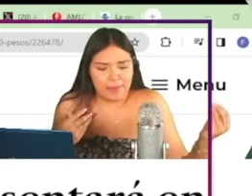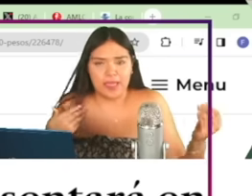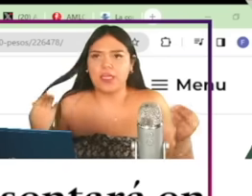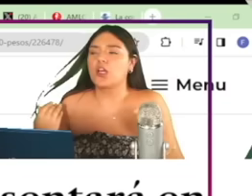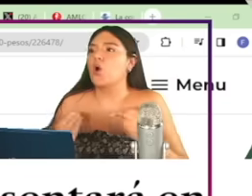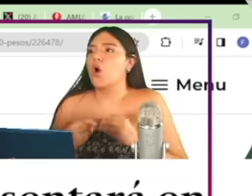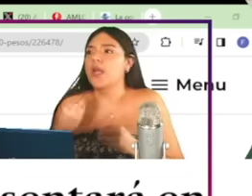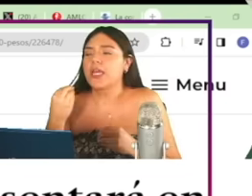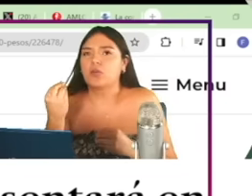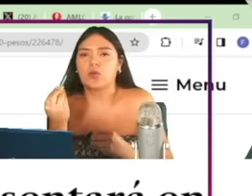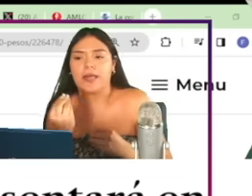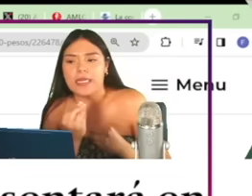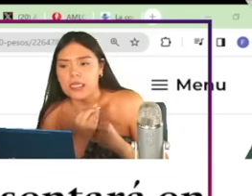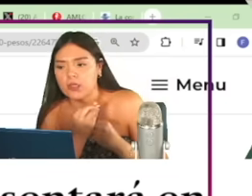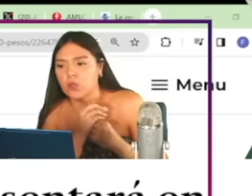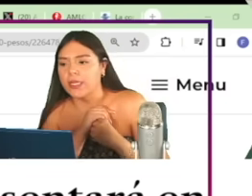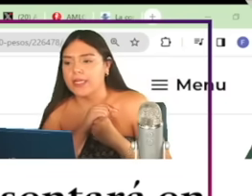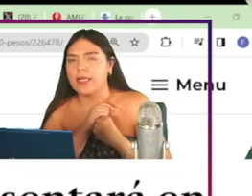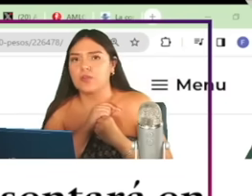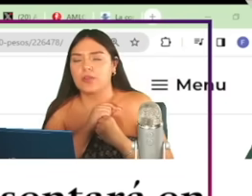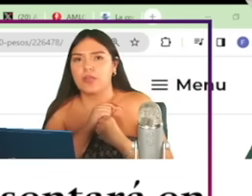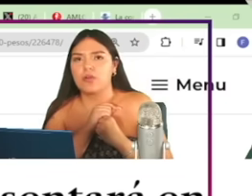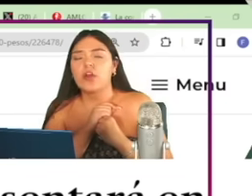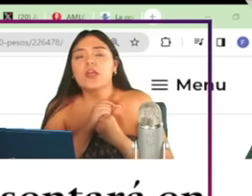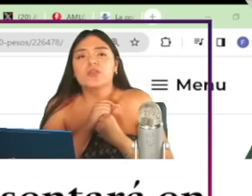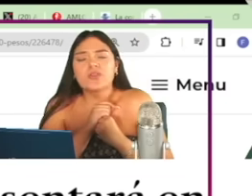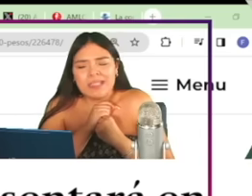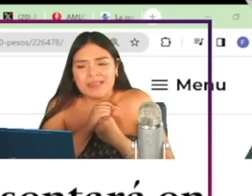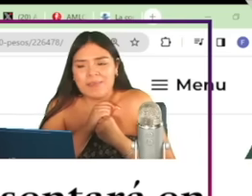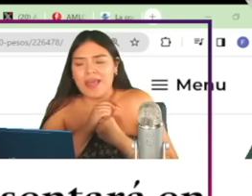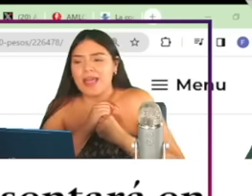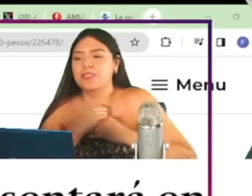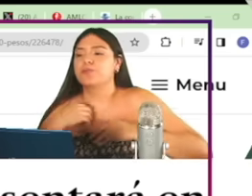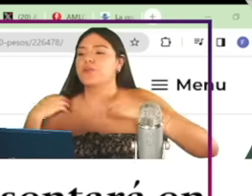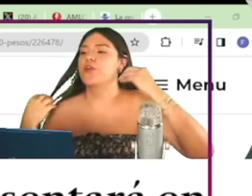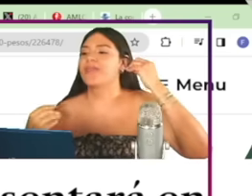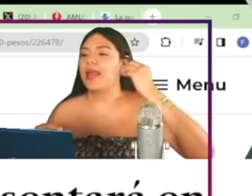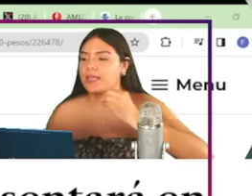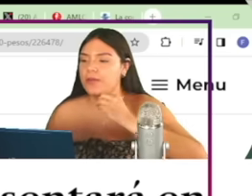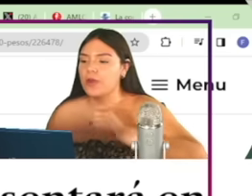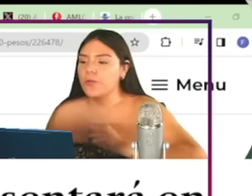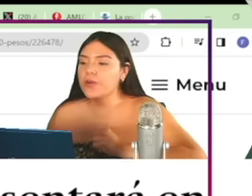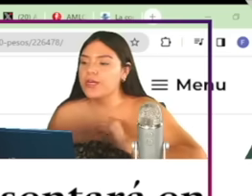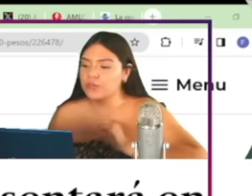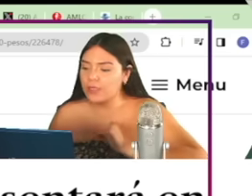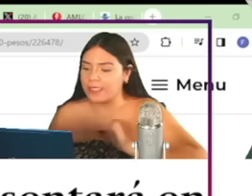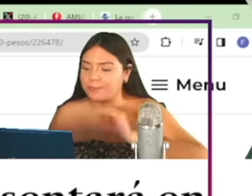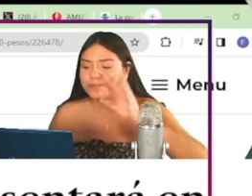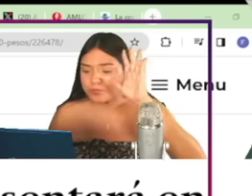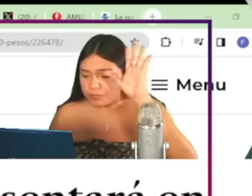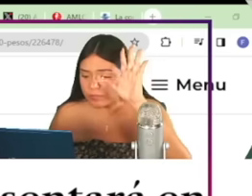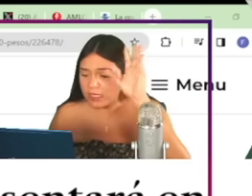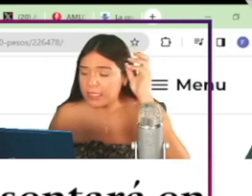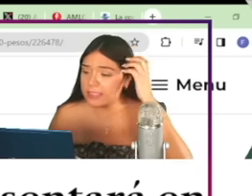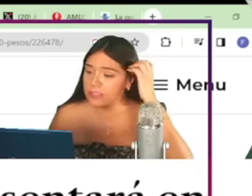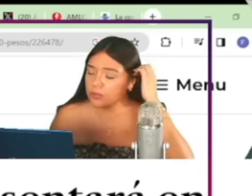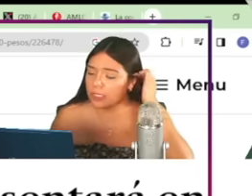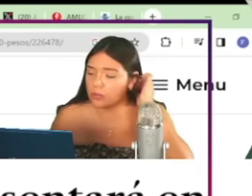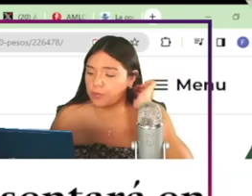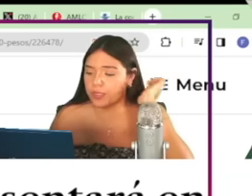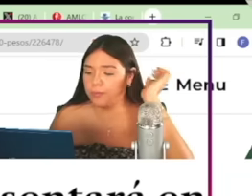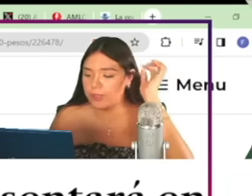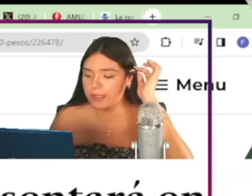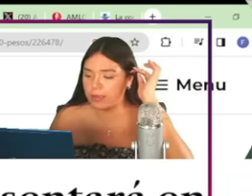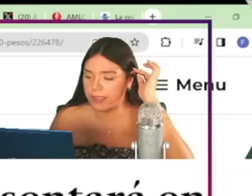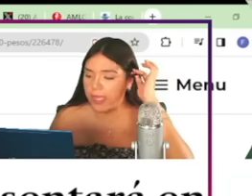de México y el otro cariñito que anda contando sus intimidades? Pues bueno, aquí viene lo bueno. Resulta, y este es un dato